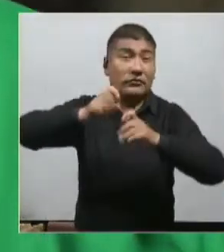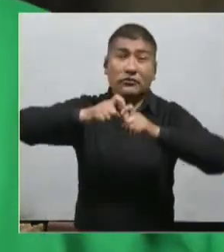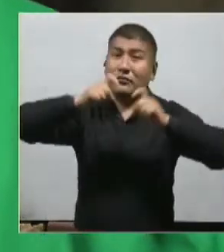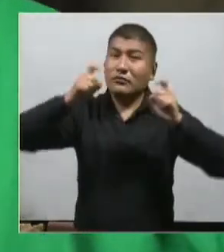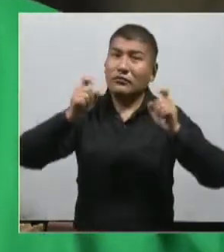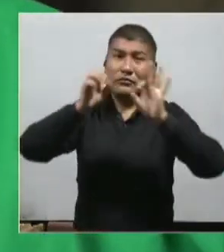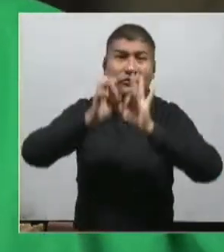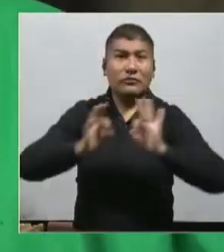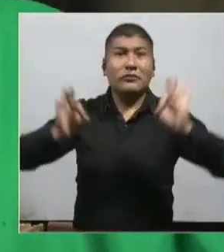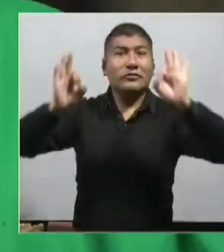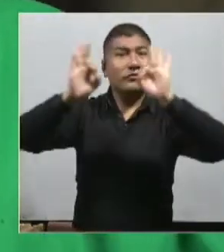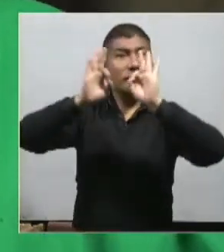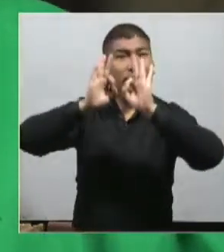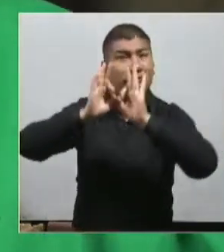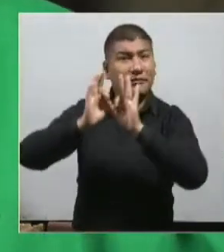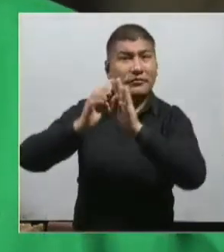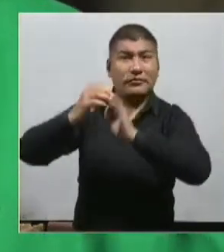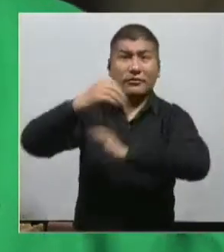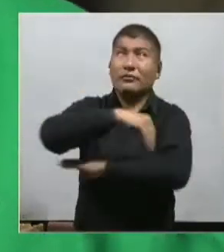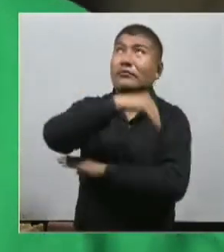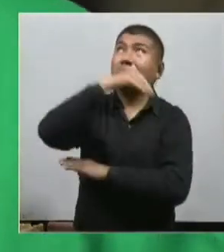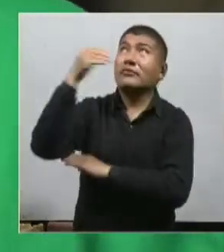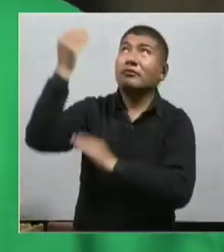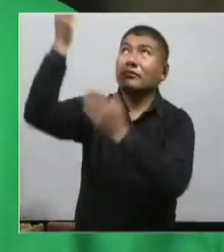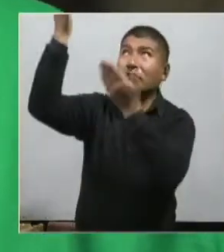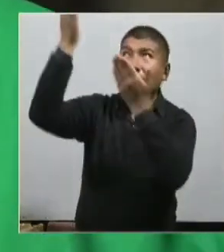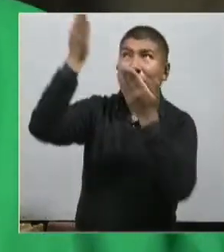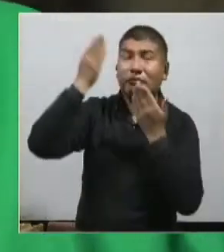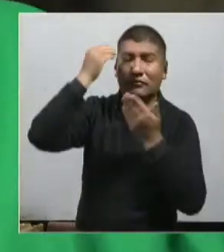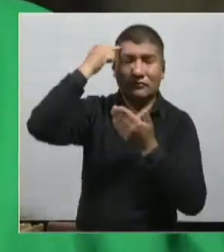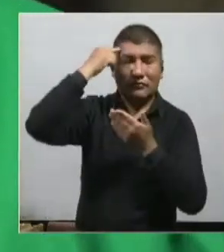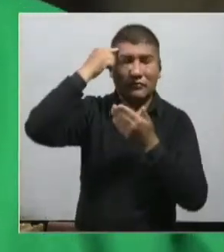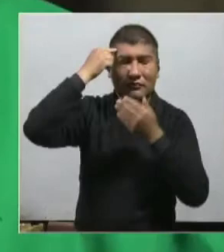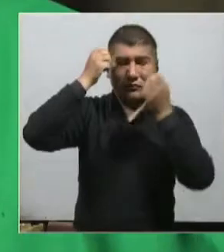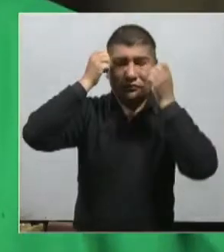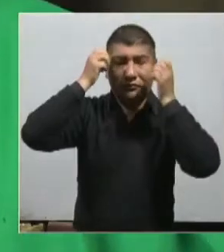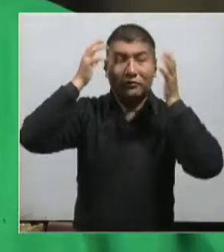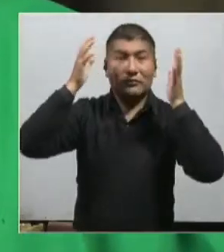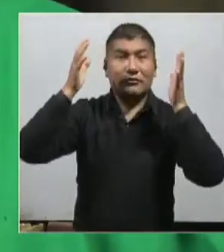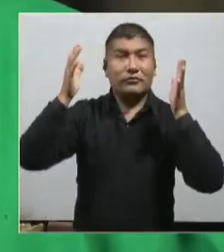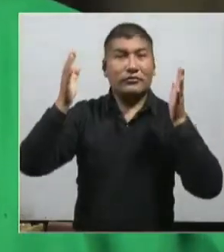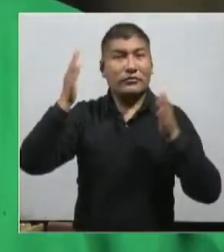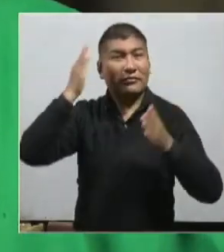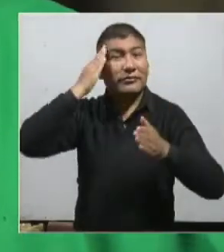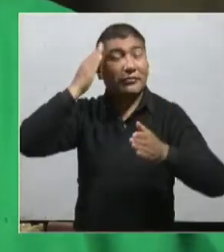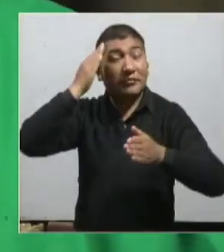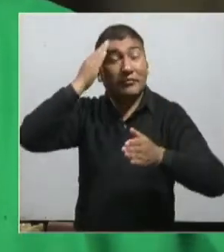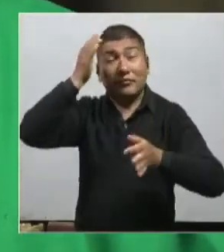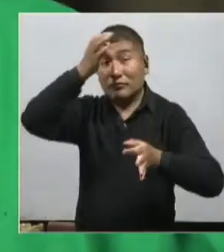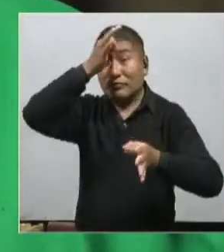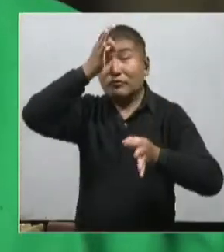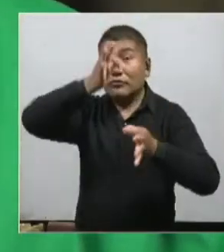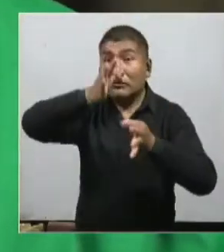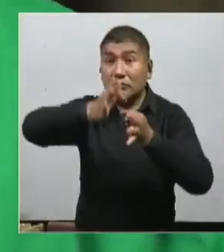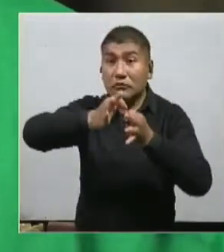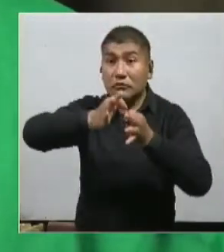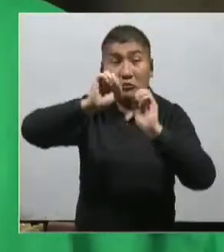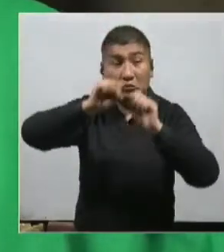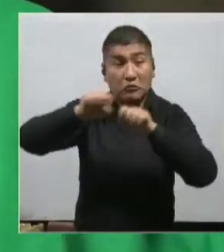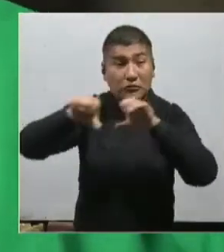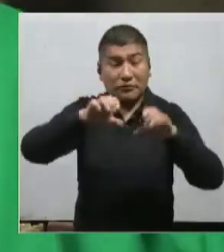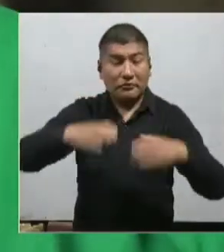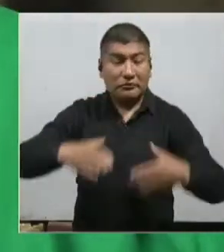extraordinario que proviene de lo alto. Porque bien sabemos que la fe permite vivir